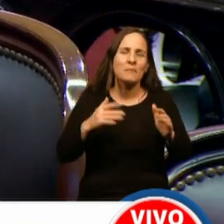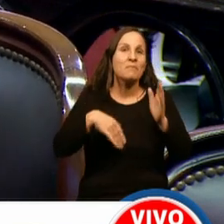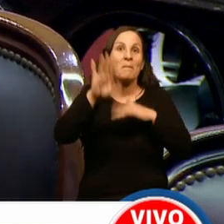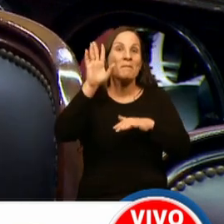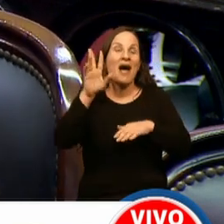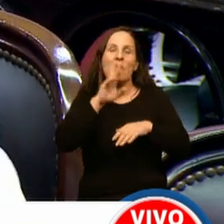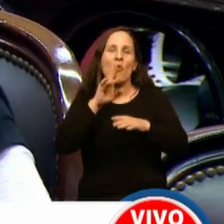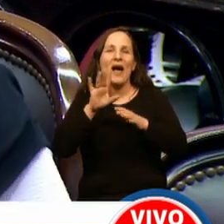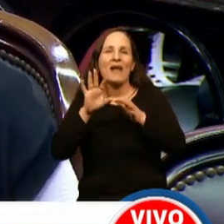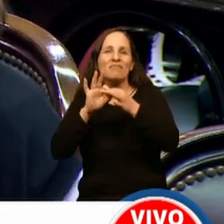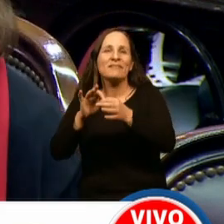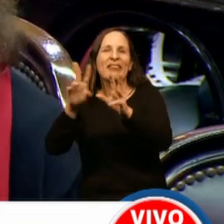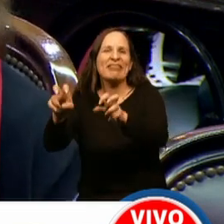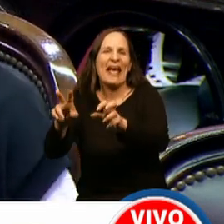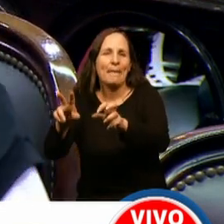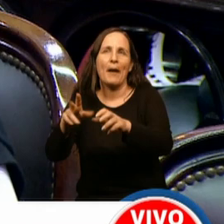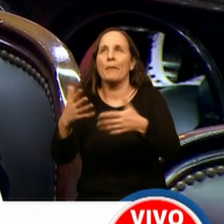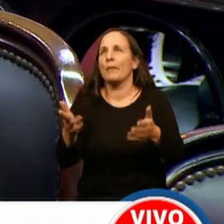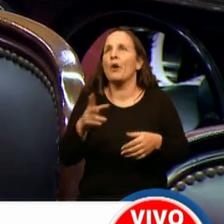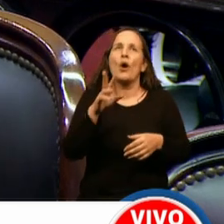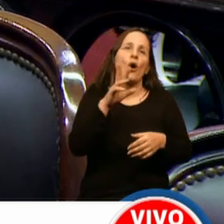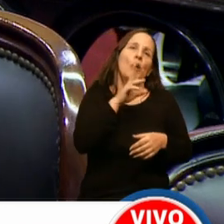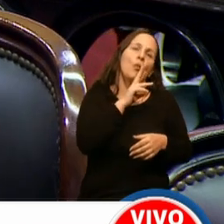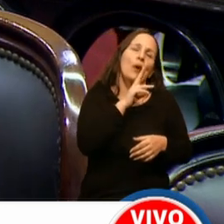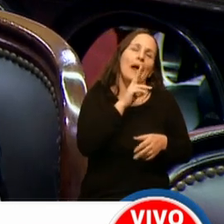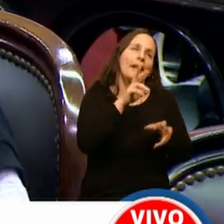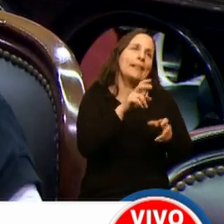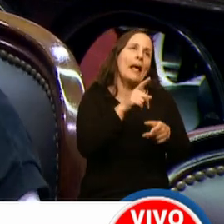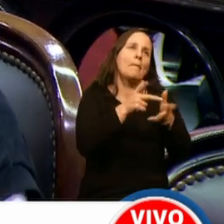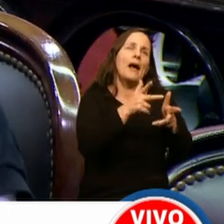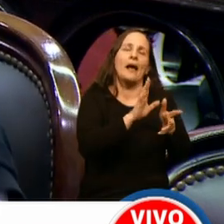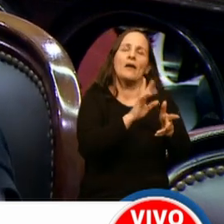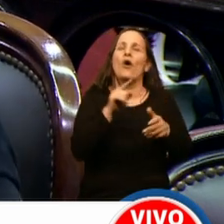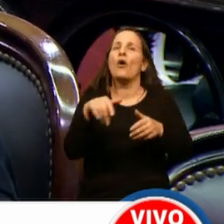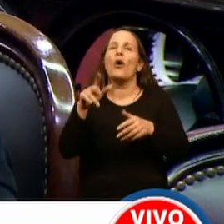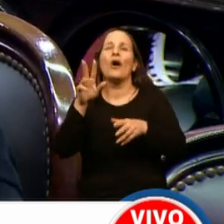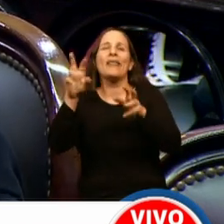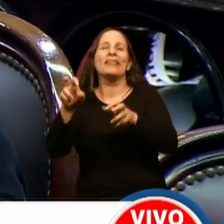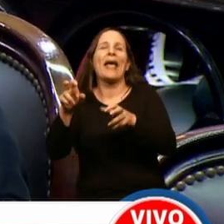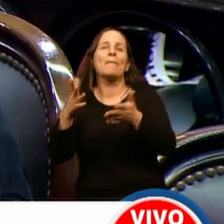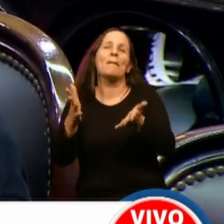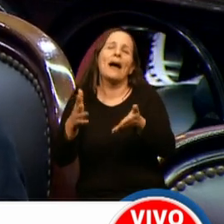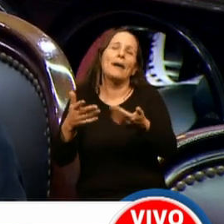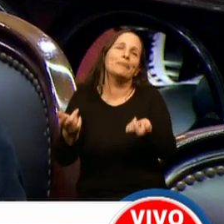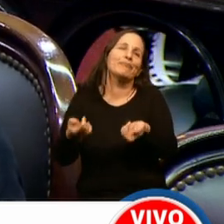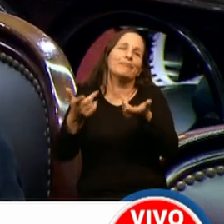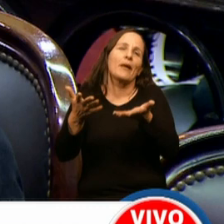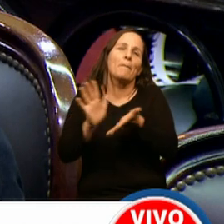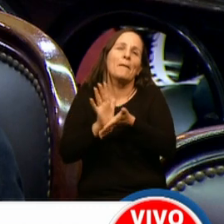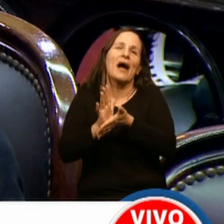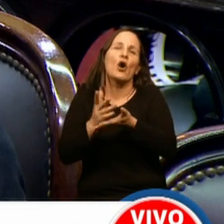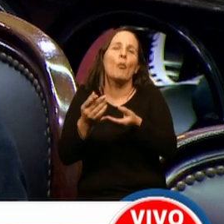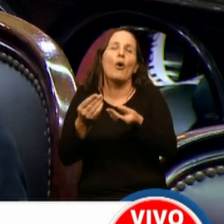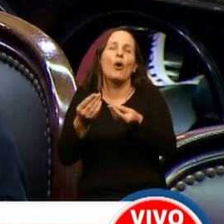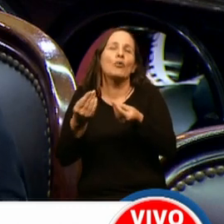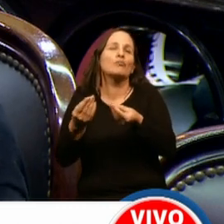temáticas también no se les deja hablar de determinados temas son temáticas blandas las que generalmente se le ofrecen a las